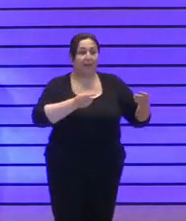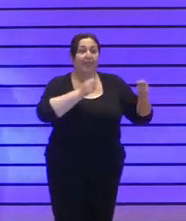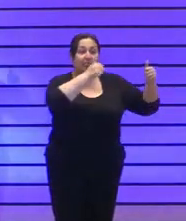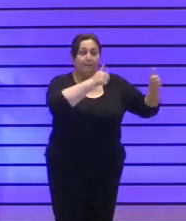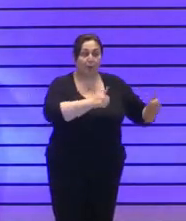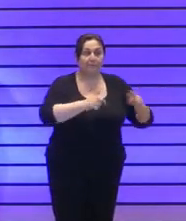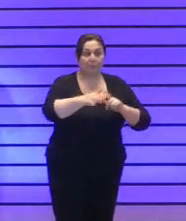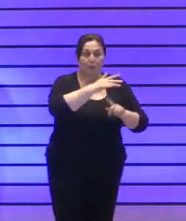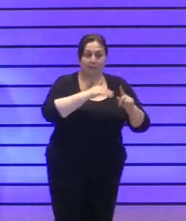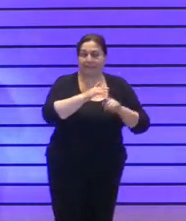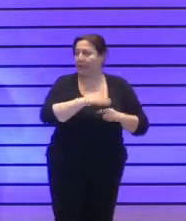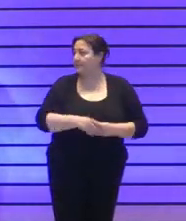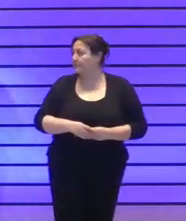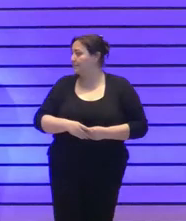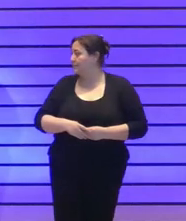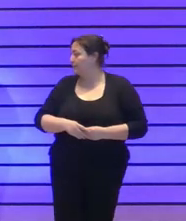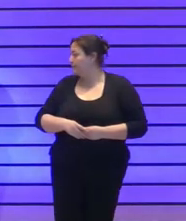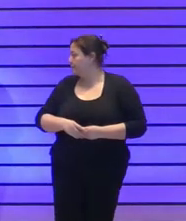medioambientales.